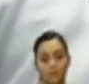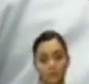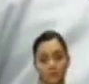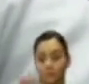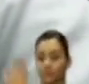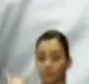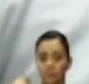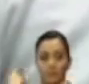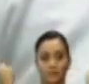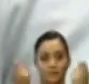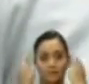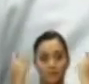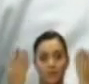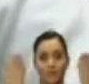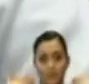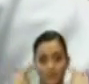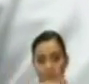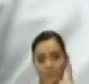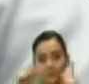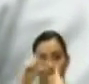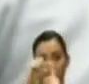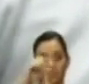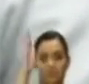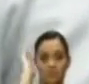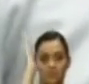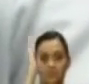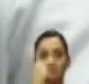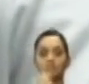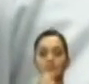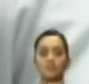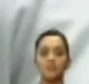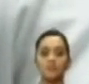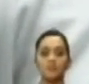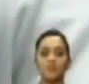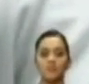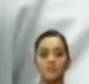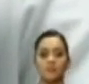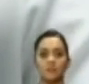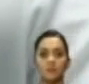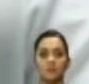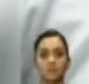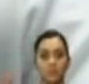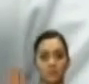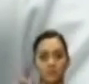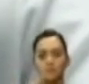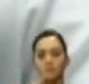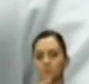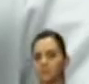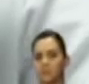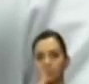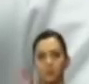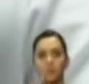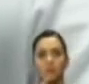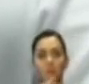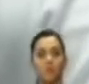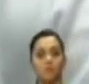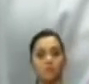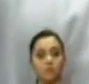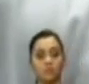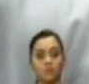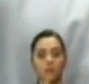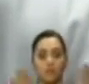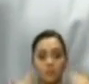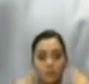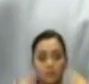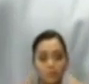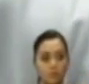Guayaquil, en su intervención en lo que fue la sesión popular, usted mencionó de que el municipio de Guayaquil va a